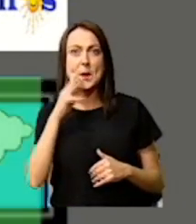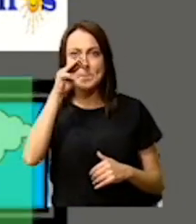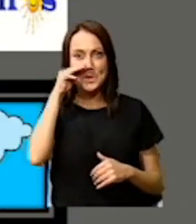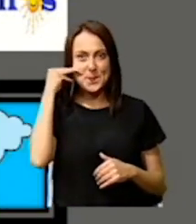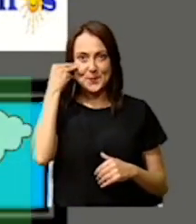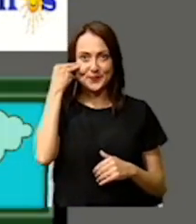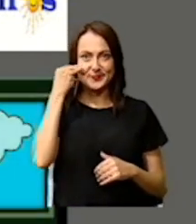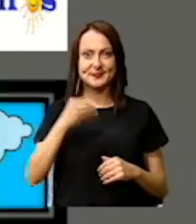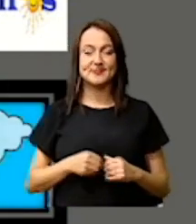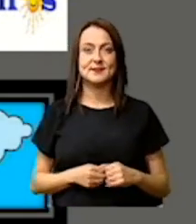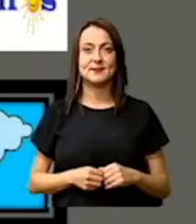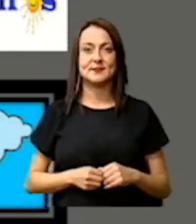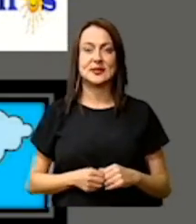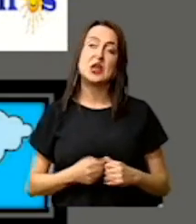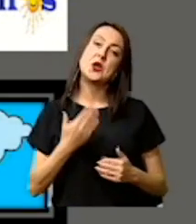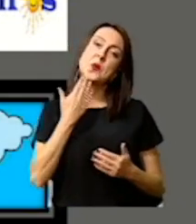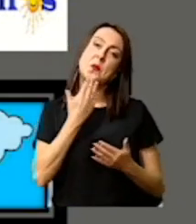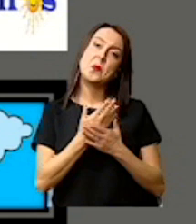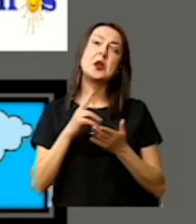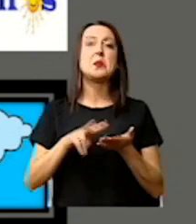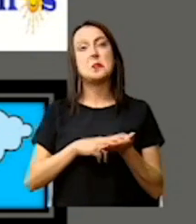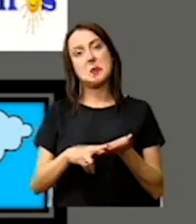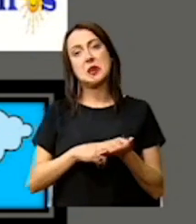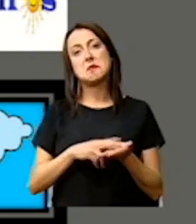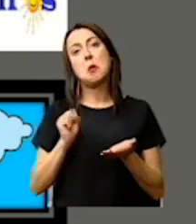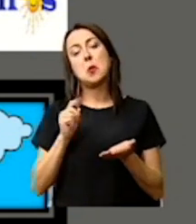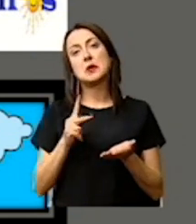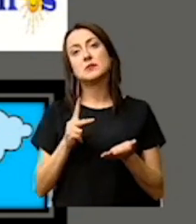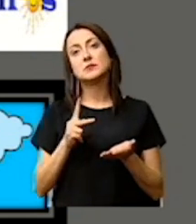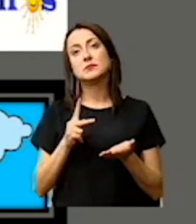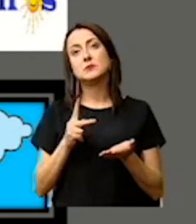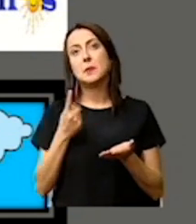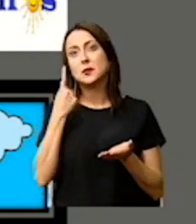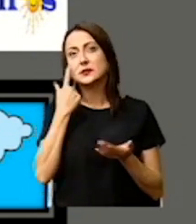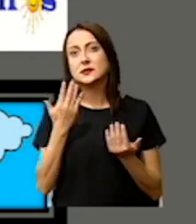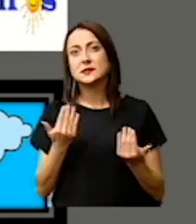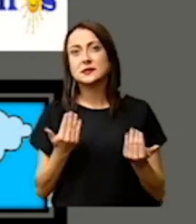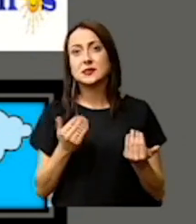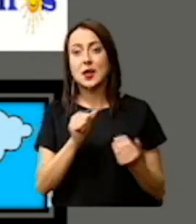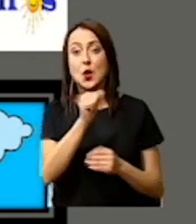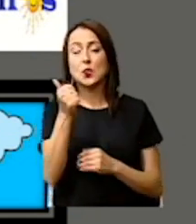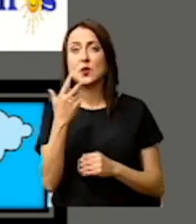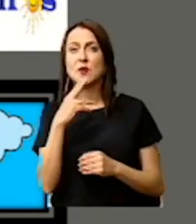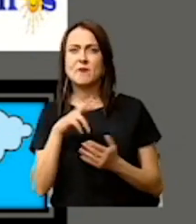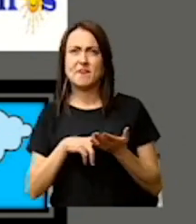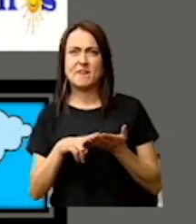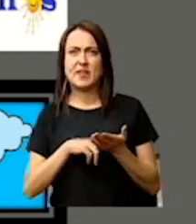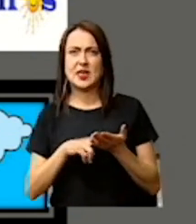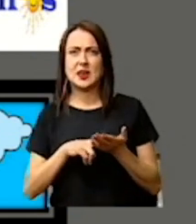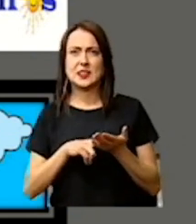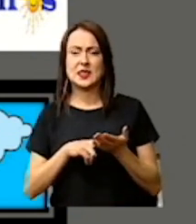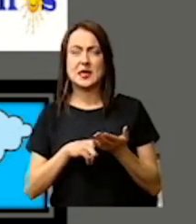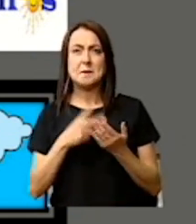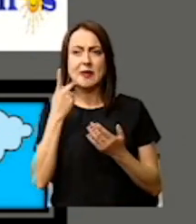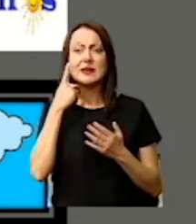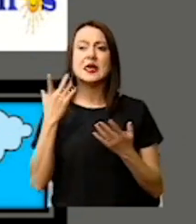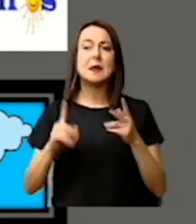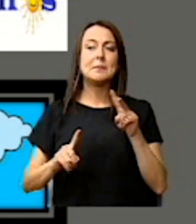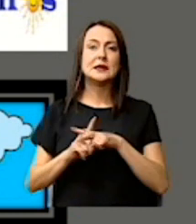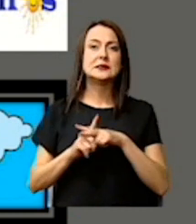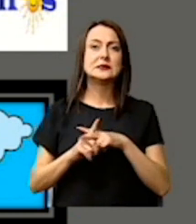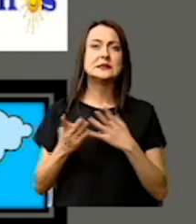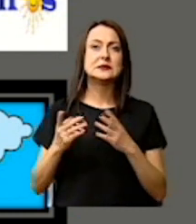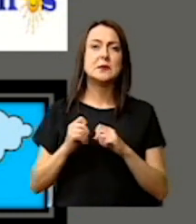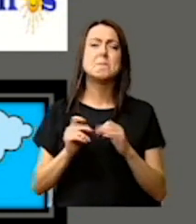morado. Bueno, el verde, ok. Vamos a escoger el otro verde que está al extremo, a ver qué aparece ahí, qué